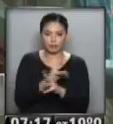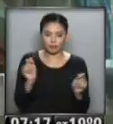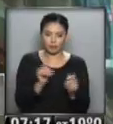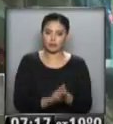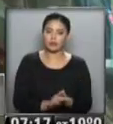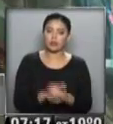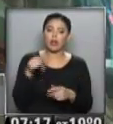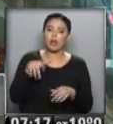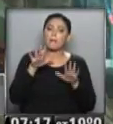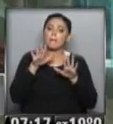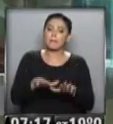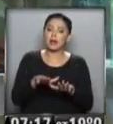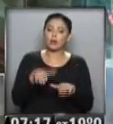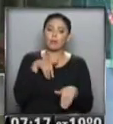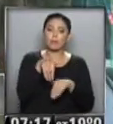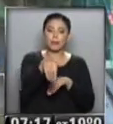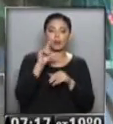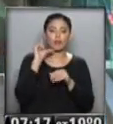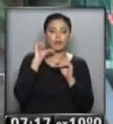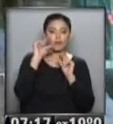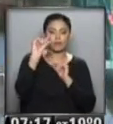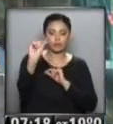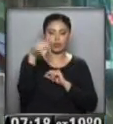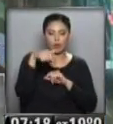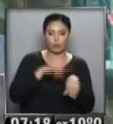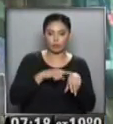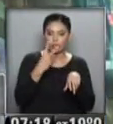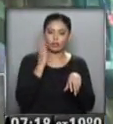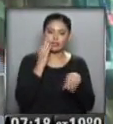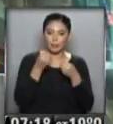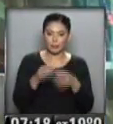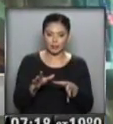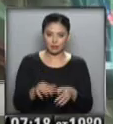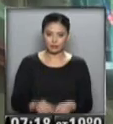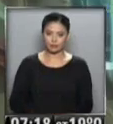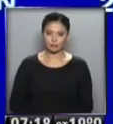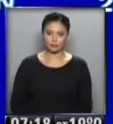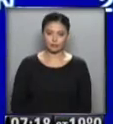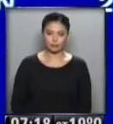resuelto. Repetimos, paro de micros de larga distancia hoy a partir de las 2 de la tarde.